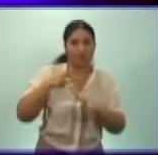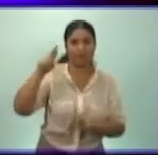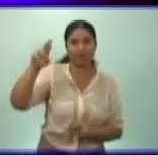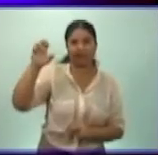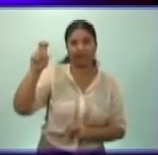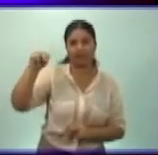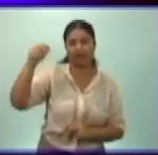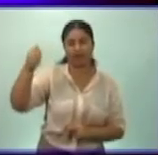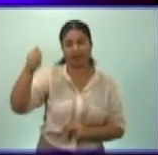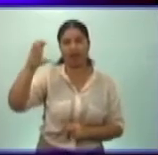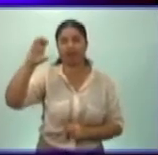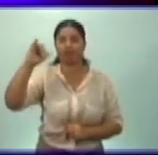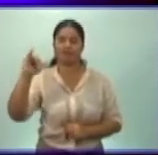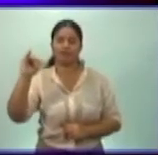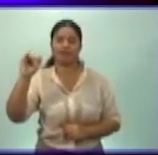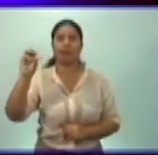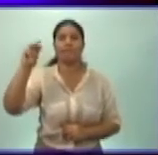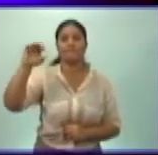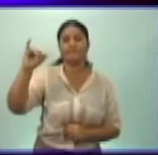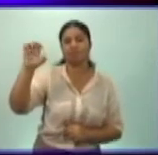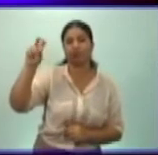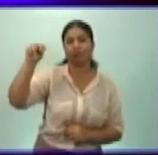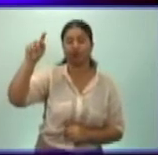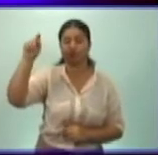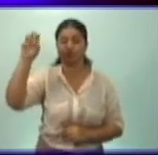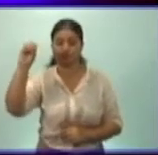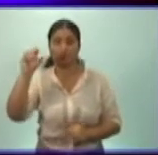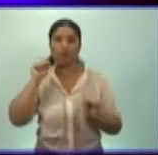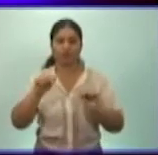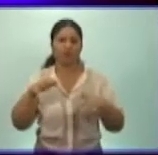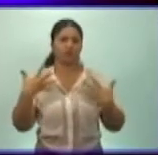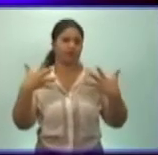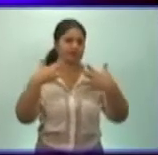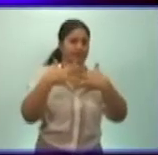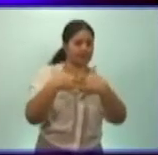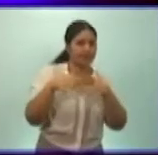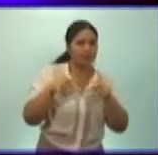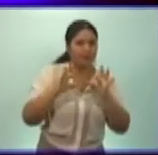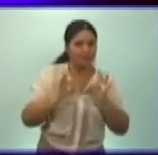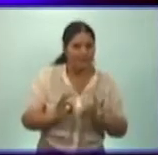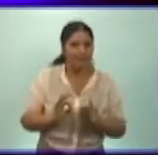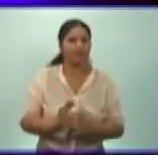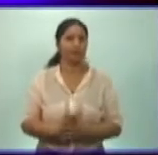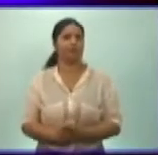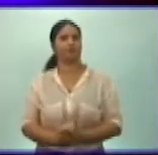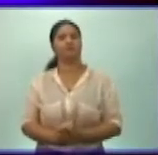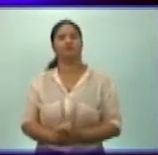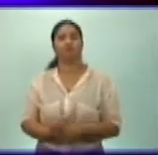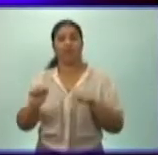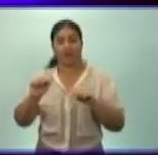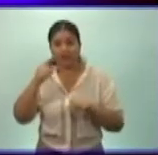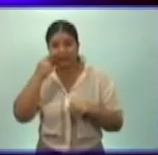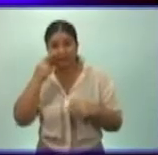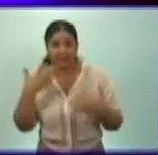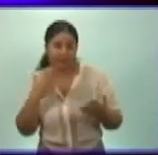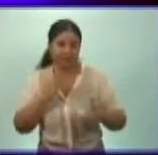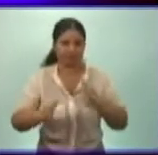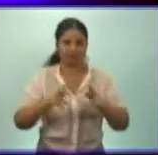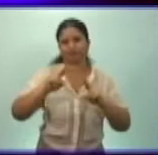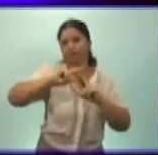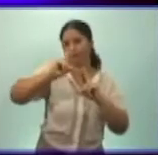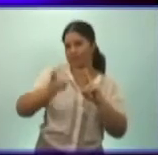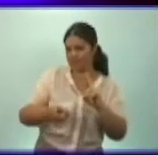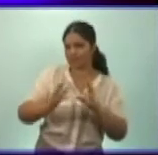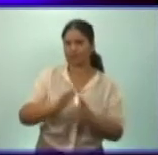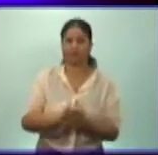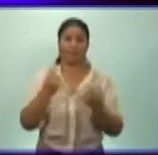en Inglaterra, la cual ya ustedes estudiaron en la unidad número 6. Pero el teatro en